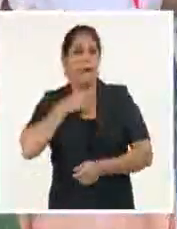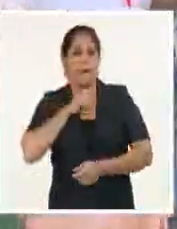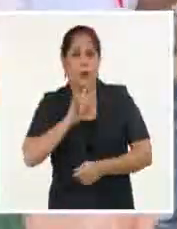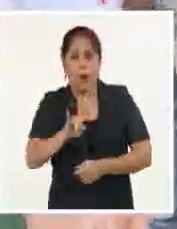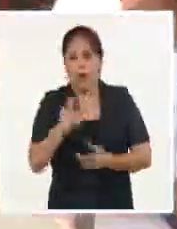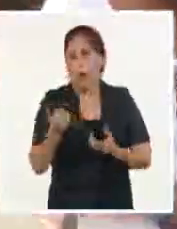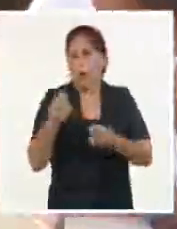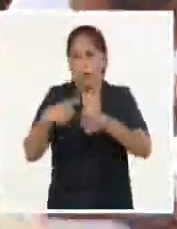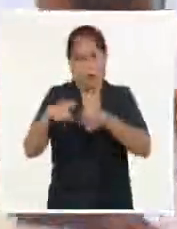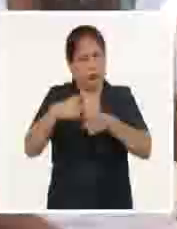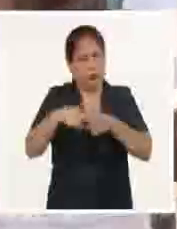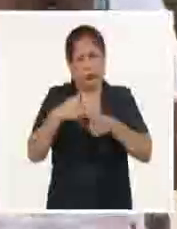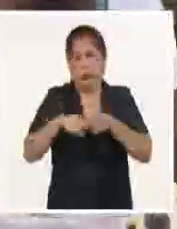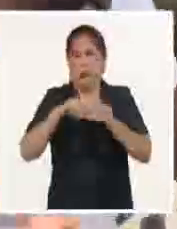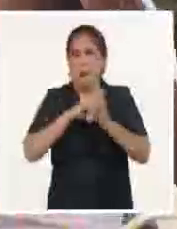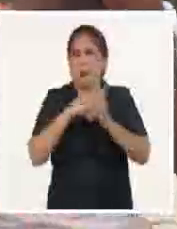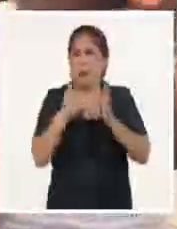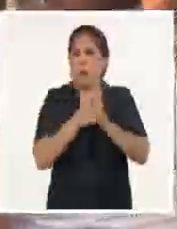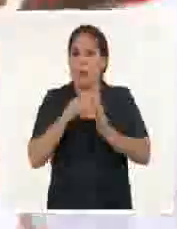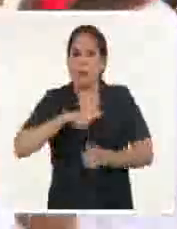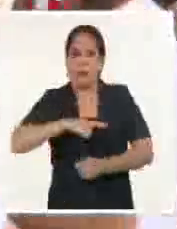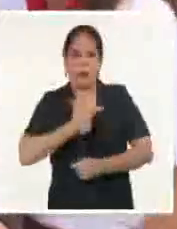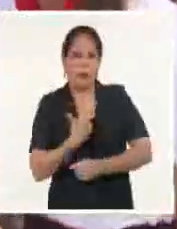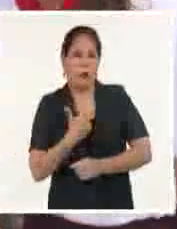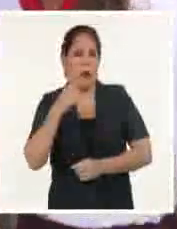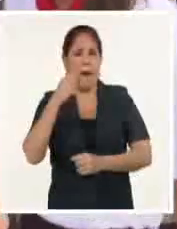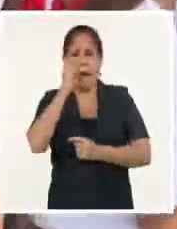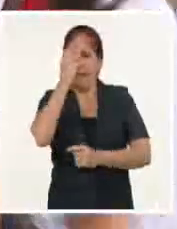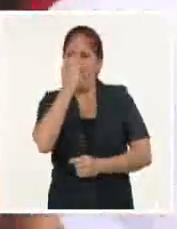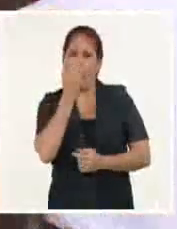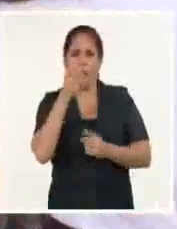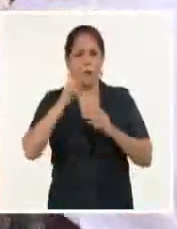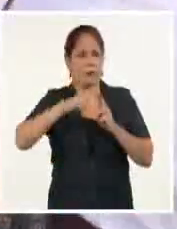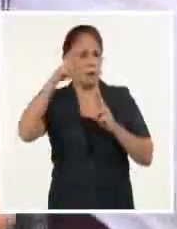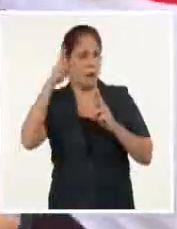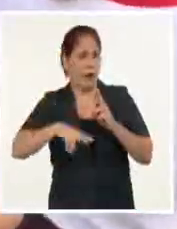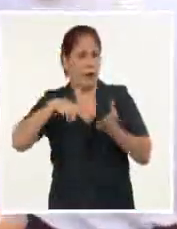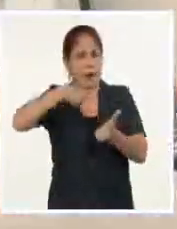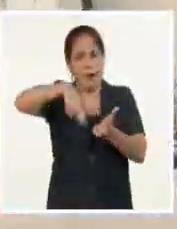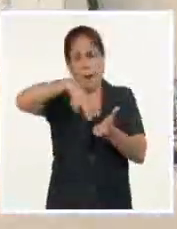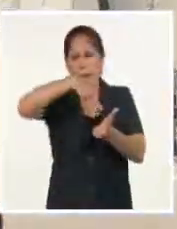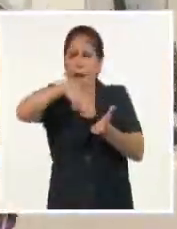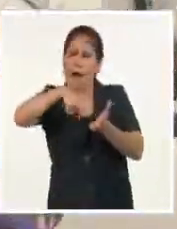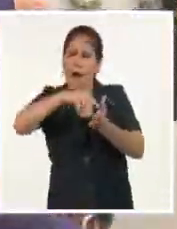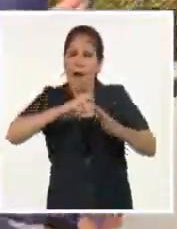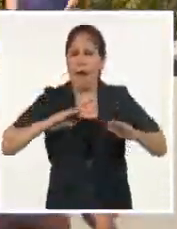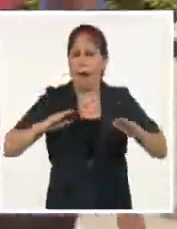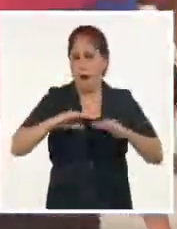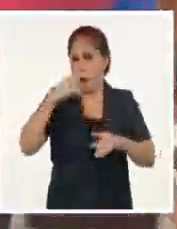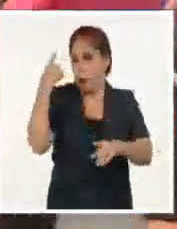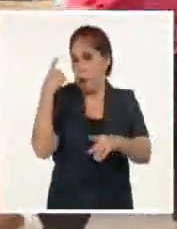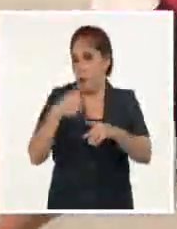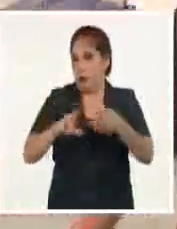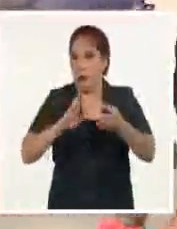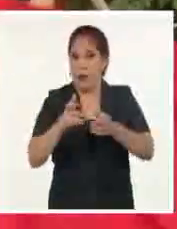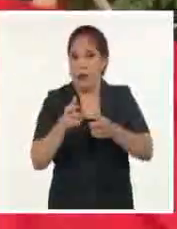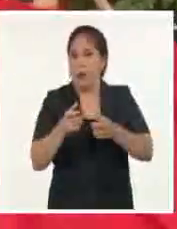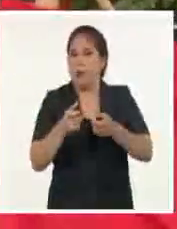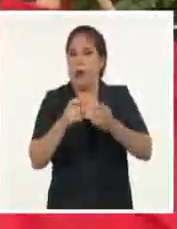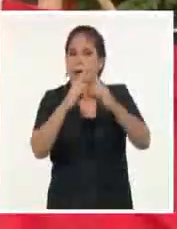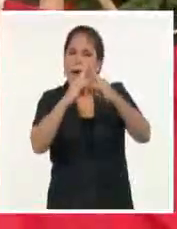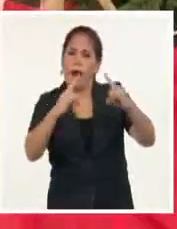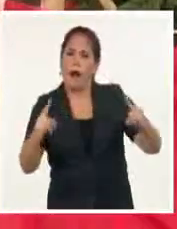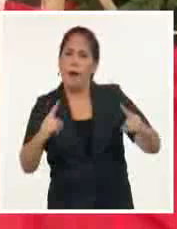movimientos juveniles, proyectos culturales con payasos, teatro, bailoterapia, además del montaje de un